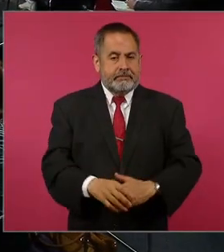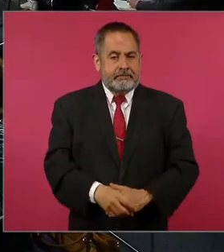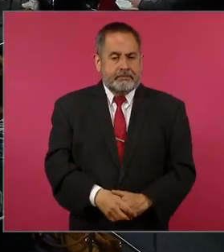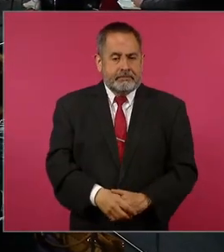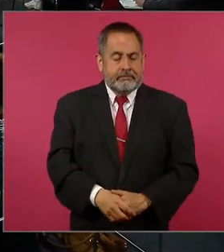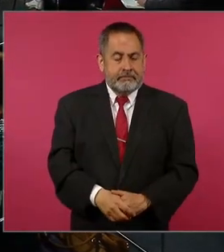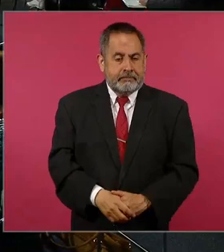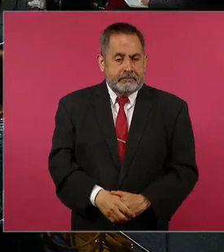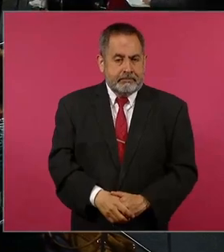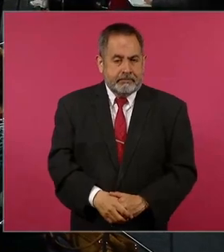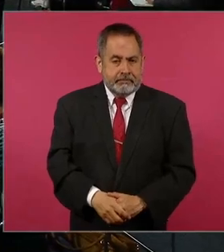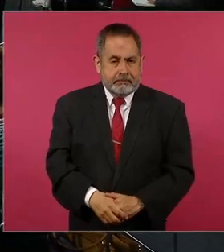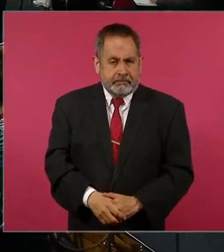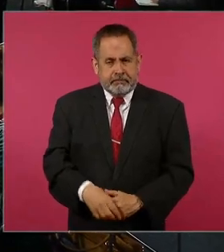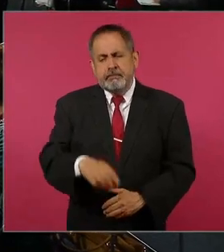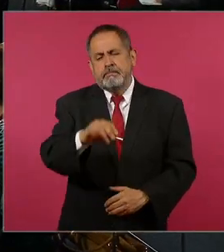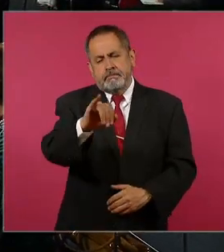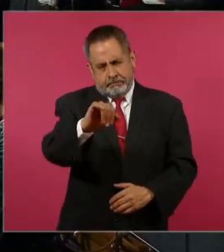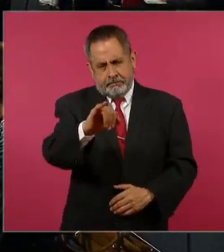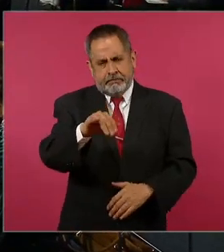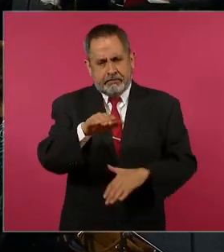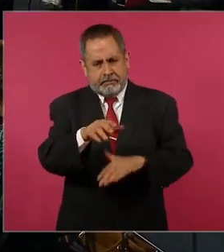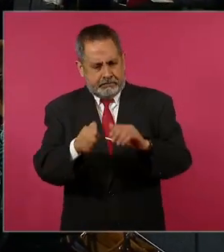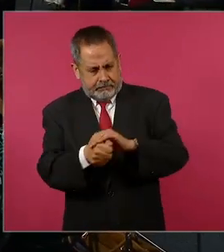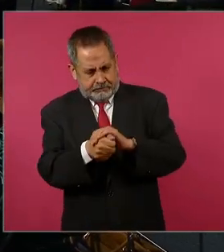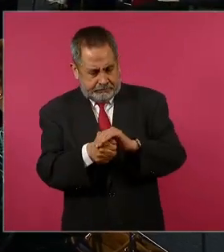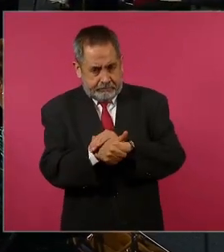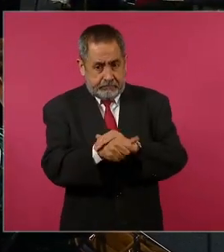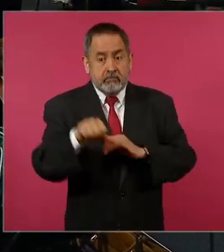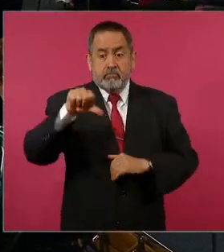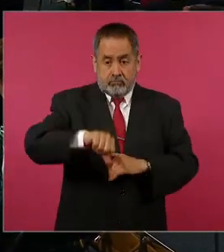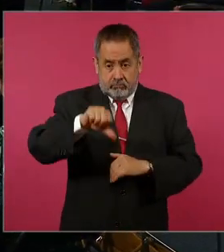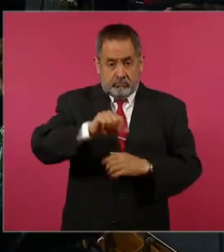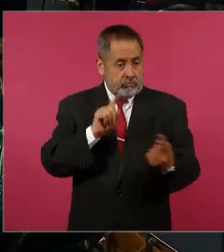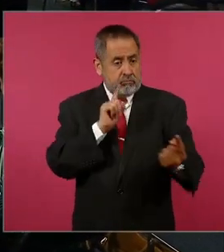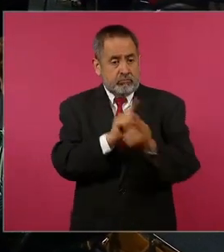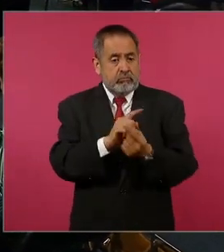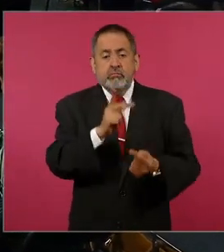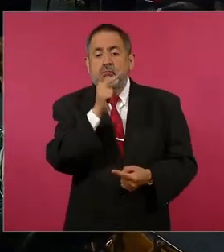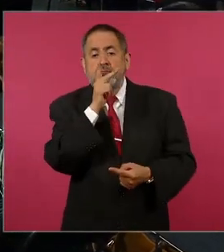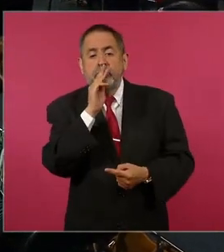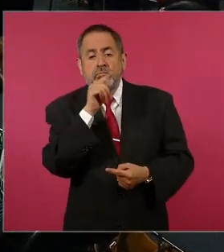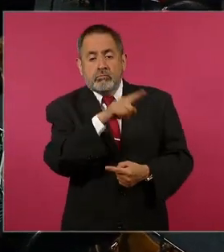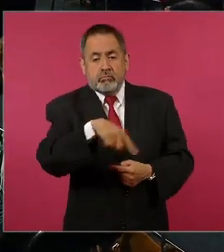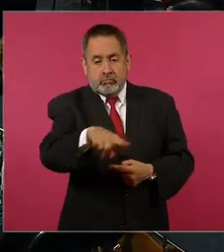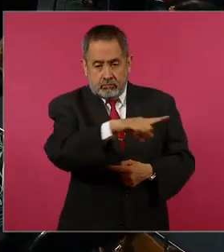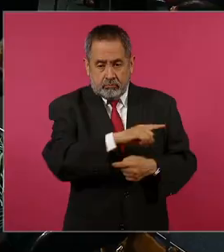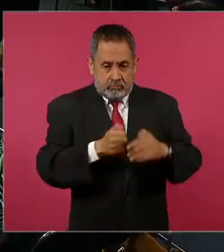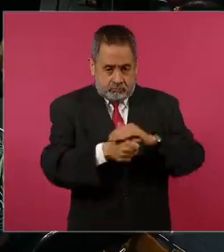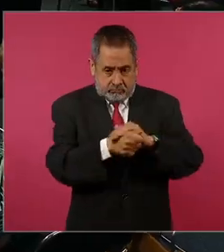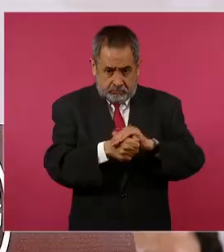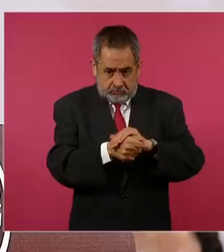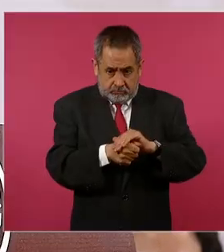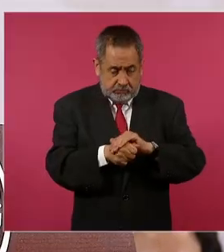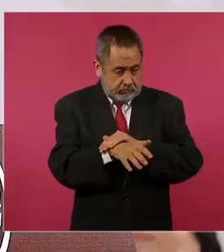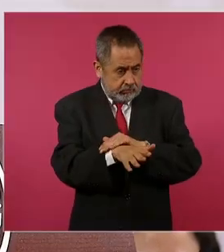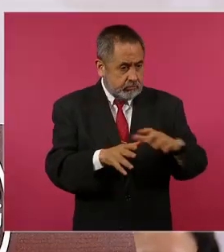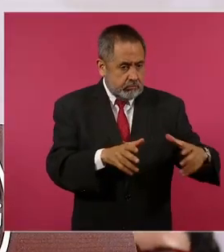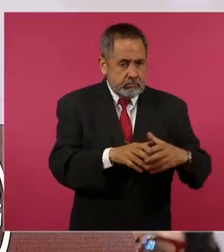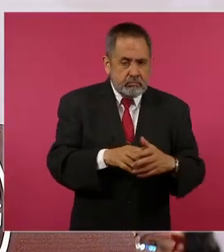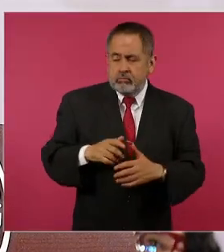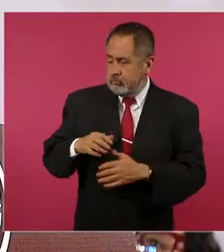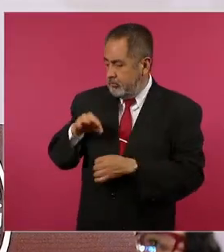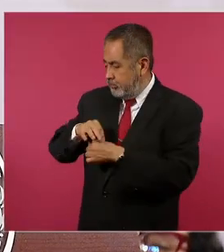A los pendientes, presidente. Sí, caso de Ayotzinapa. Hoy voy a recibir a los padres. Estaba yo esperando que pasaran las